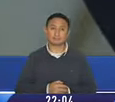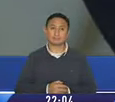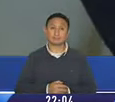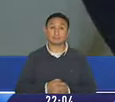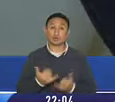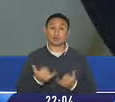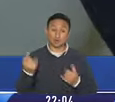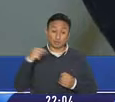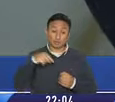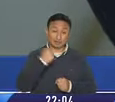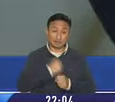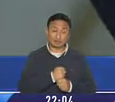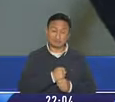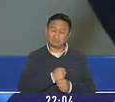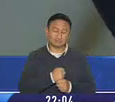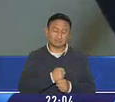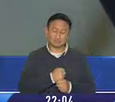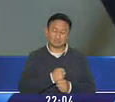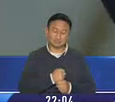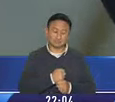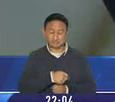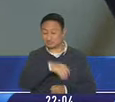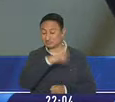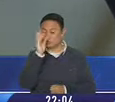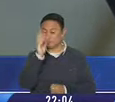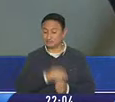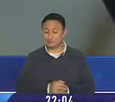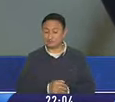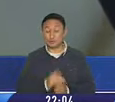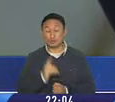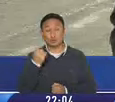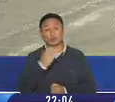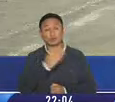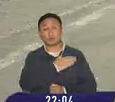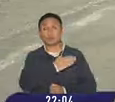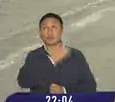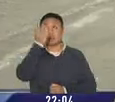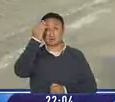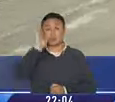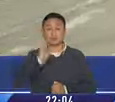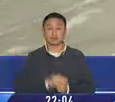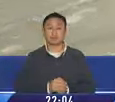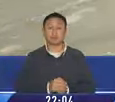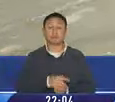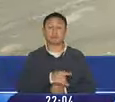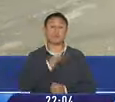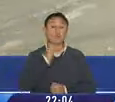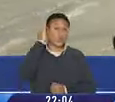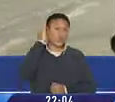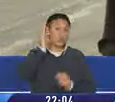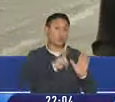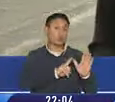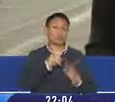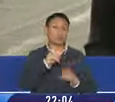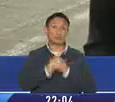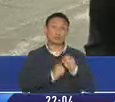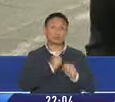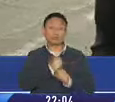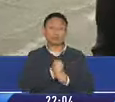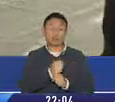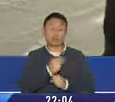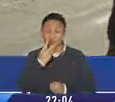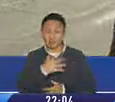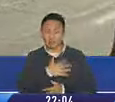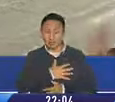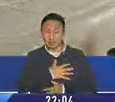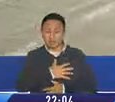venir. Solo tengo fe en Dios nada más. La víctima de 61 años quedó en shock tras percatarse del robo,